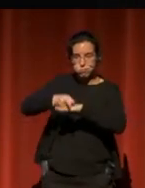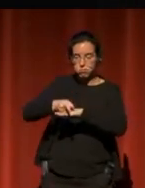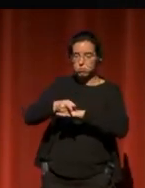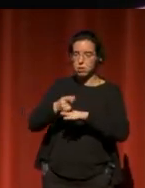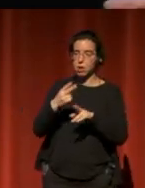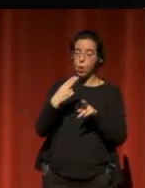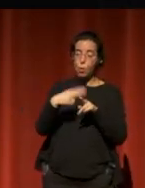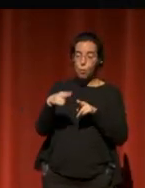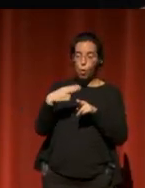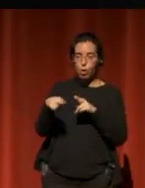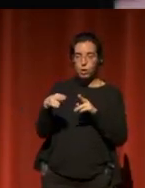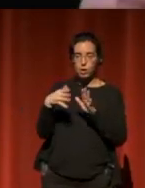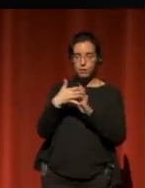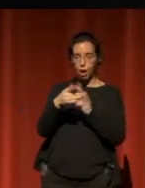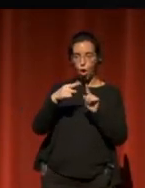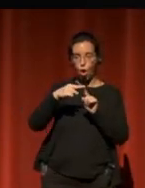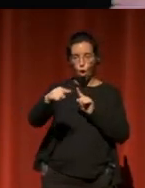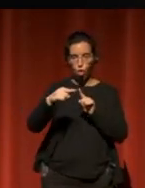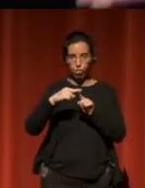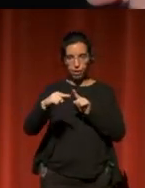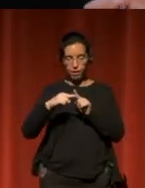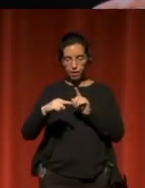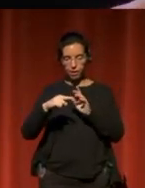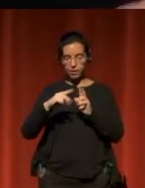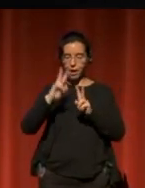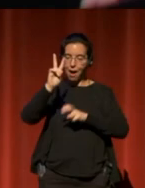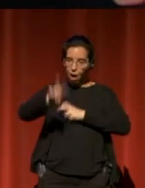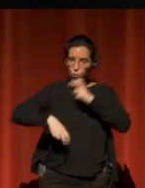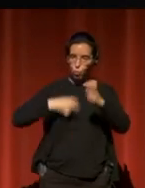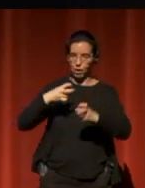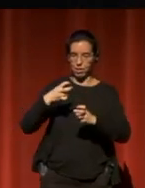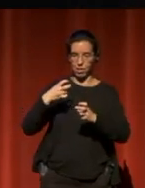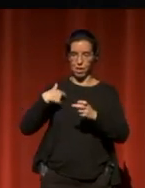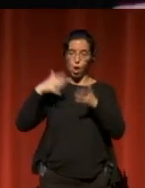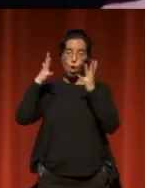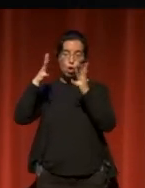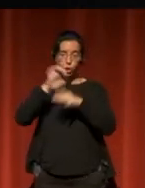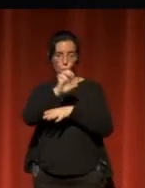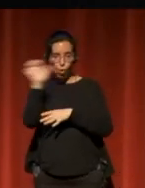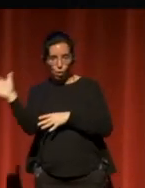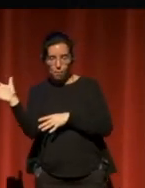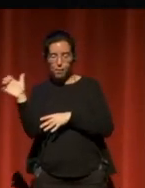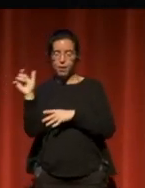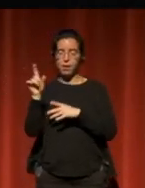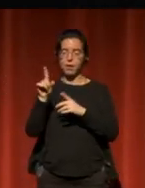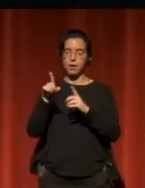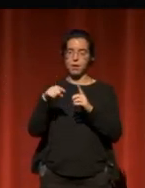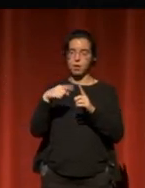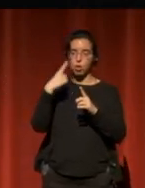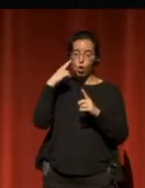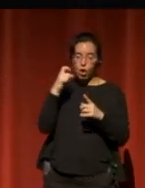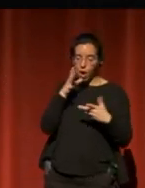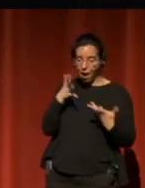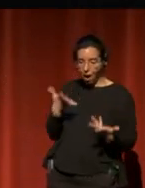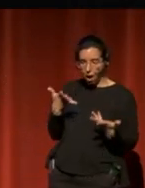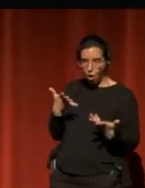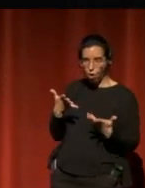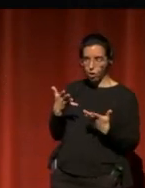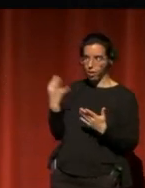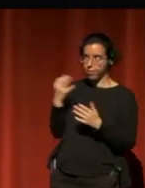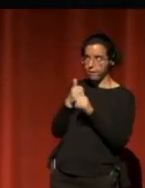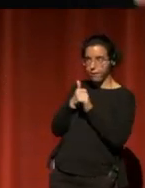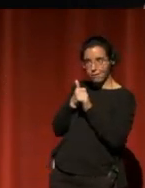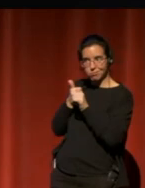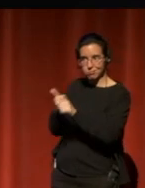nuevas directrices actualizadas, ¿no?, del Consejo de Europa y EBLIDA, que yo creo que son ahora el marco en el que nos tenemos